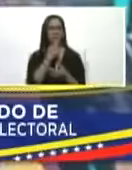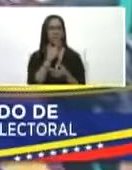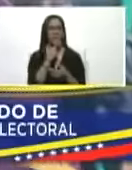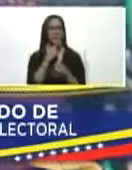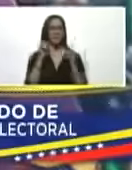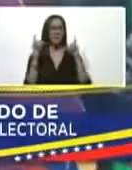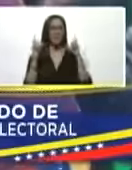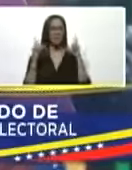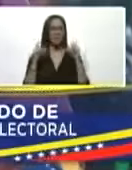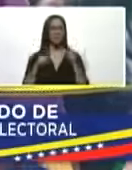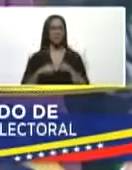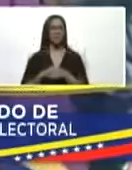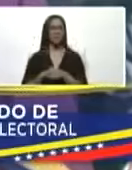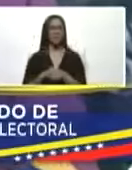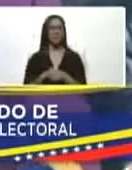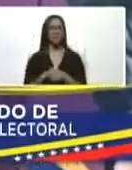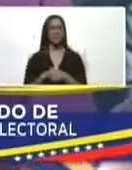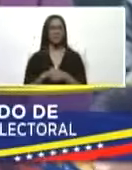del maestro Prieto, ¿vale?